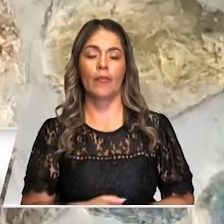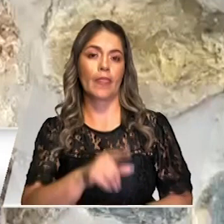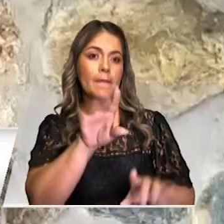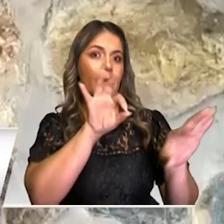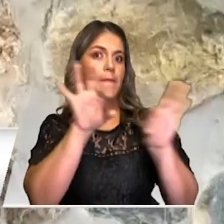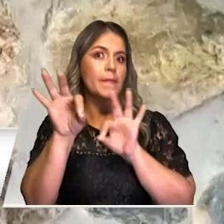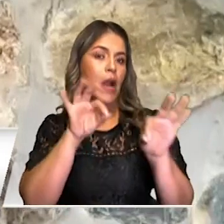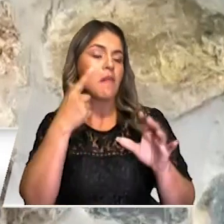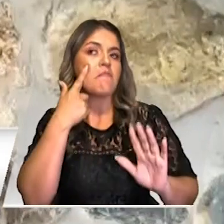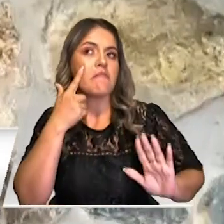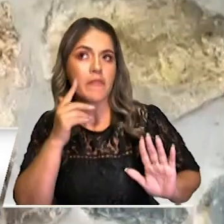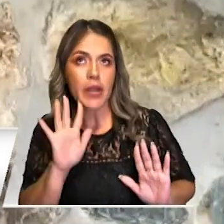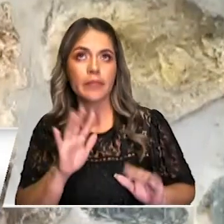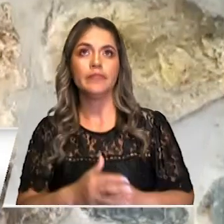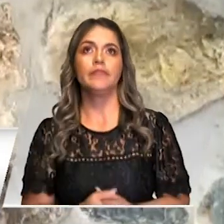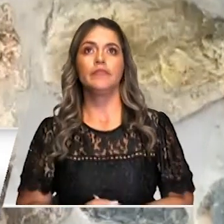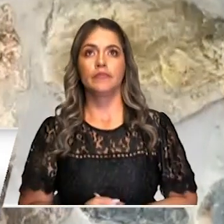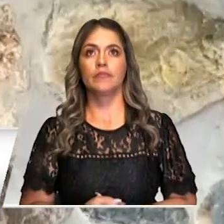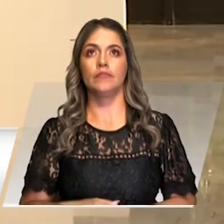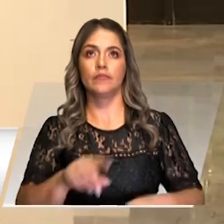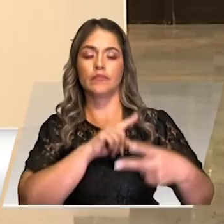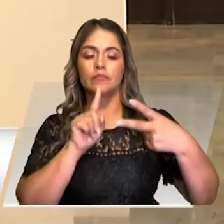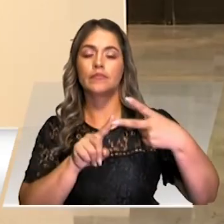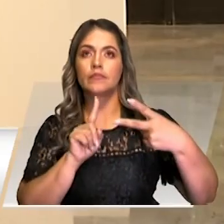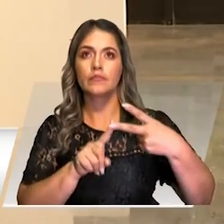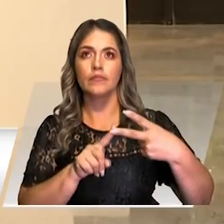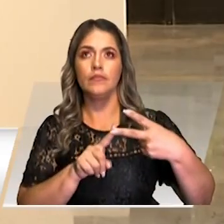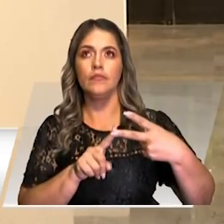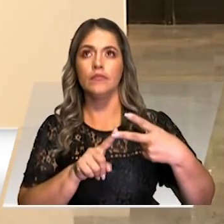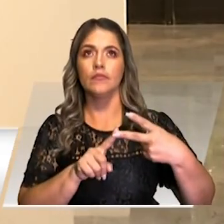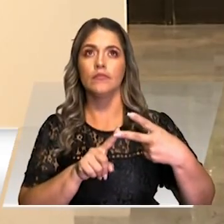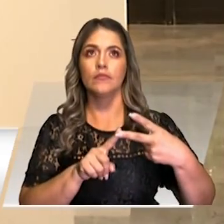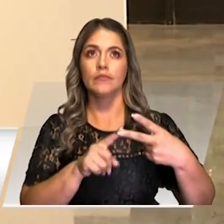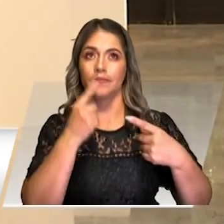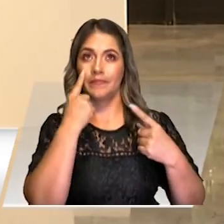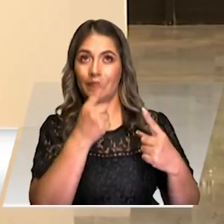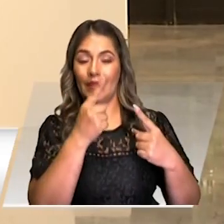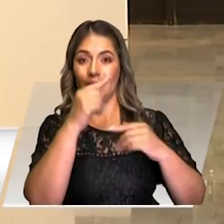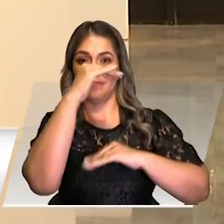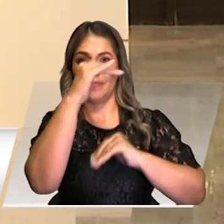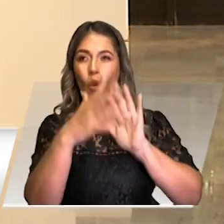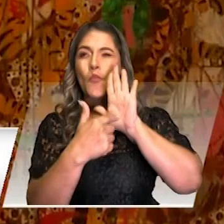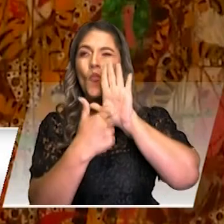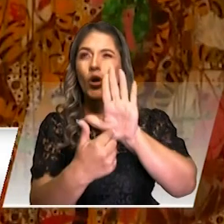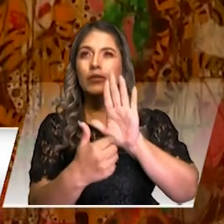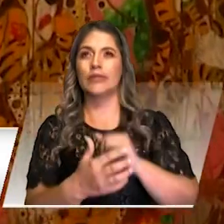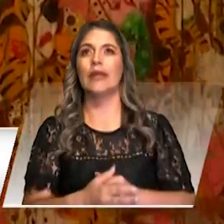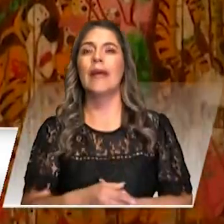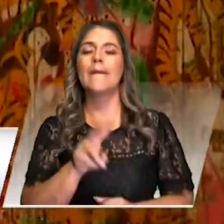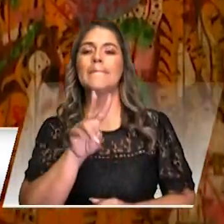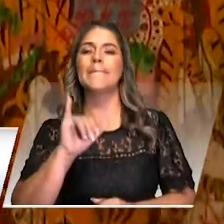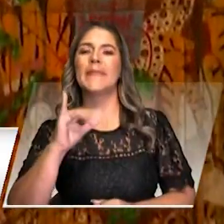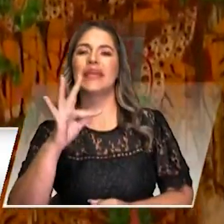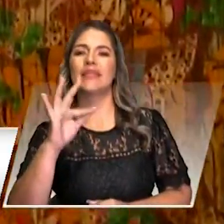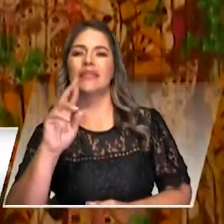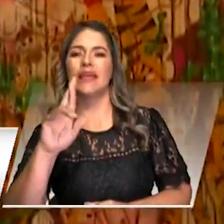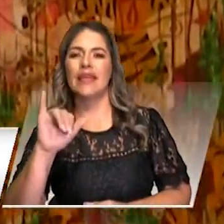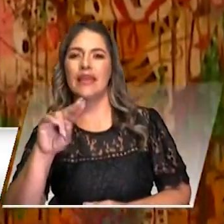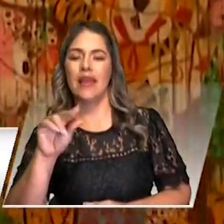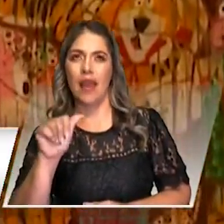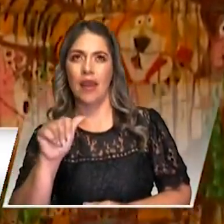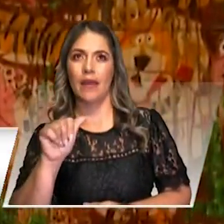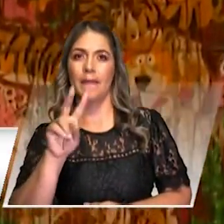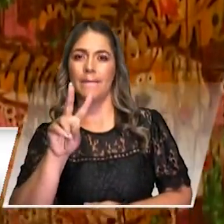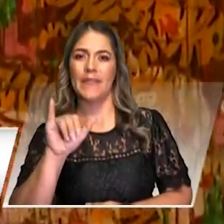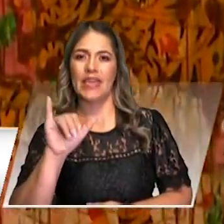finalistas para exposición. Tenemos también la vitrina, que premia 4 proyectos con 2